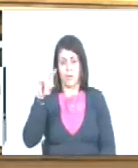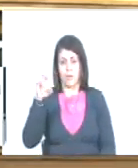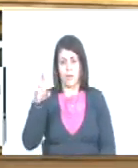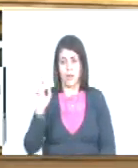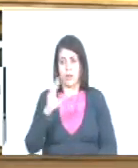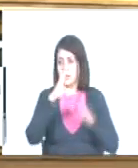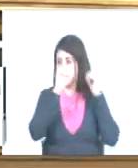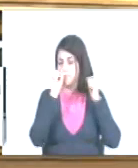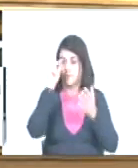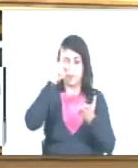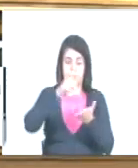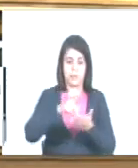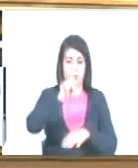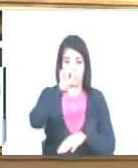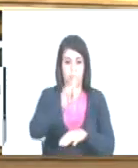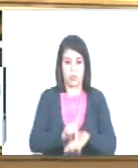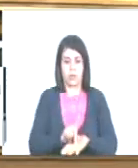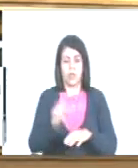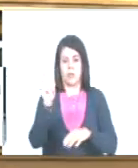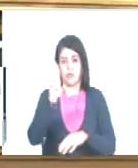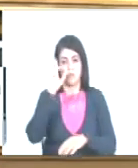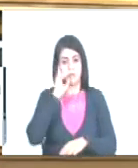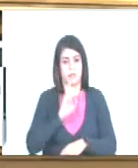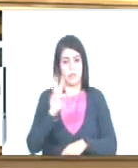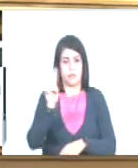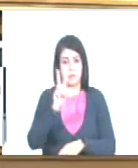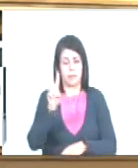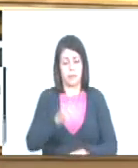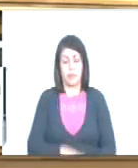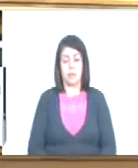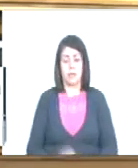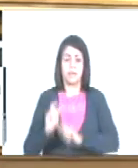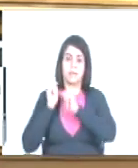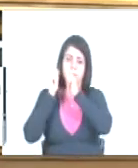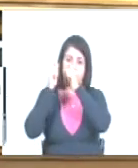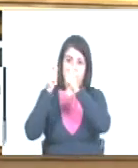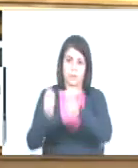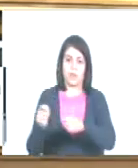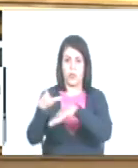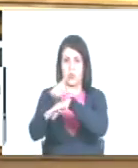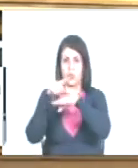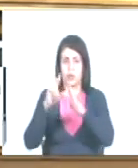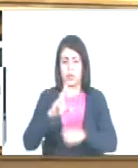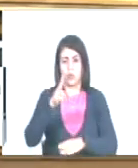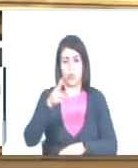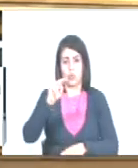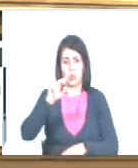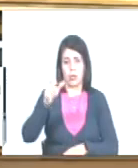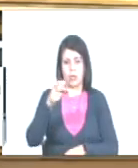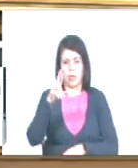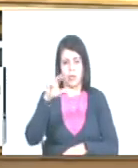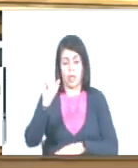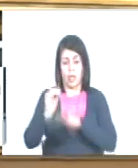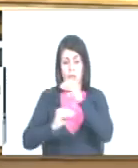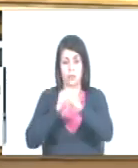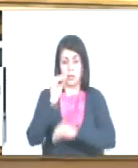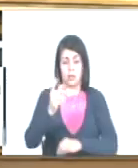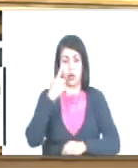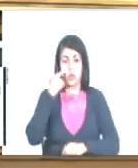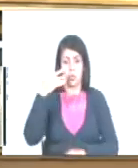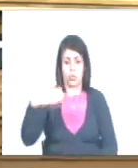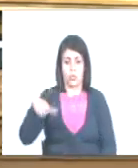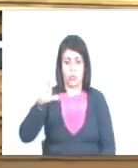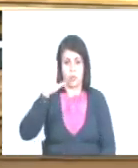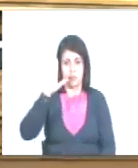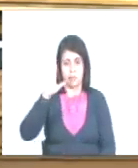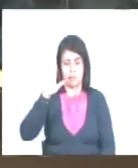embajador extraordinario y plenipotenciario de la República Bolivariana de Venezuela ante el gobierno de Hungría, sírvanse a manifestarlo con la señal